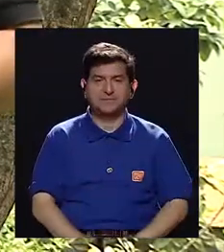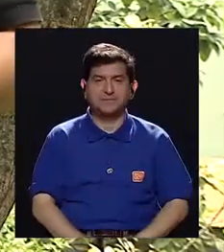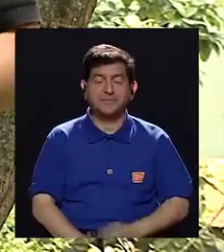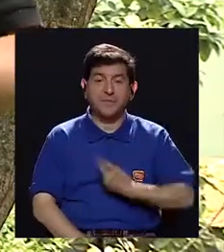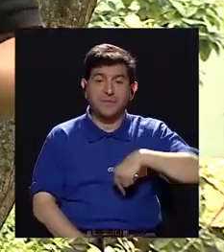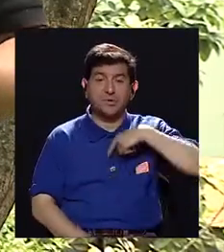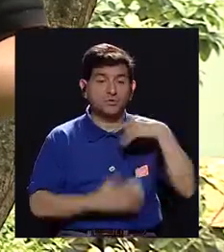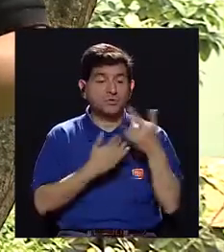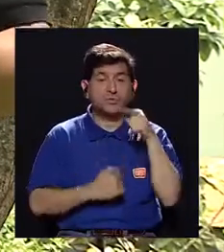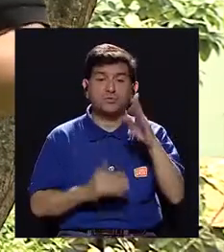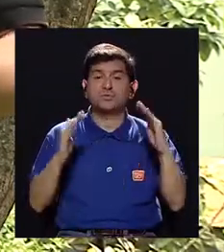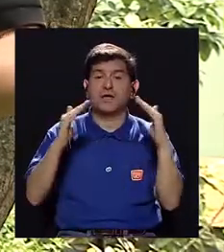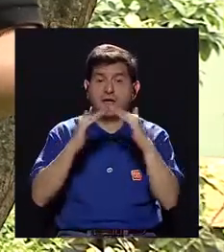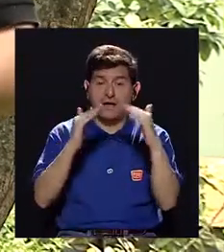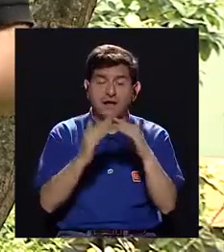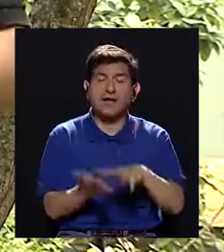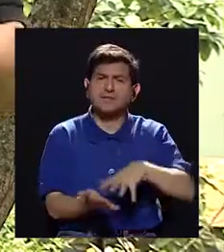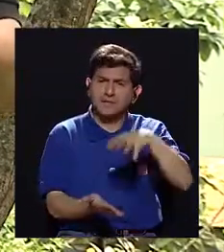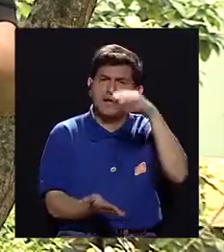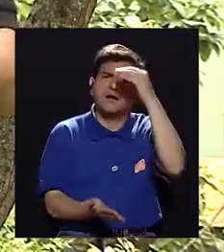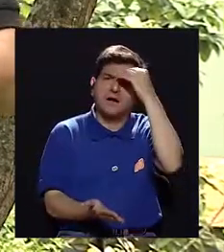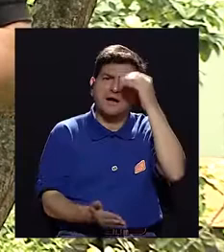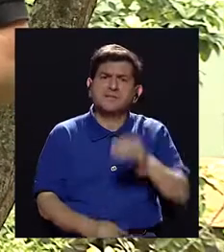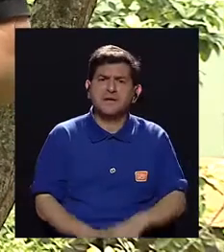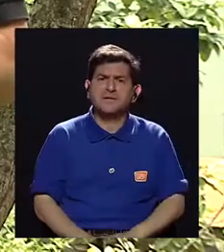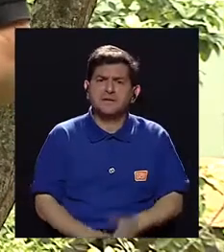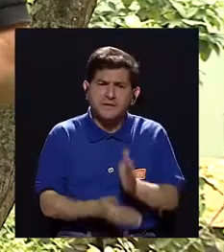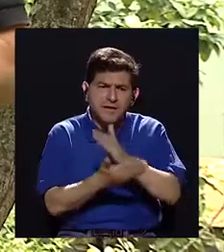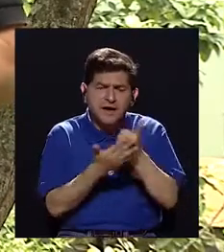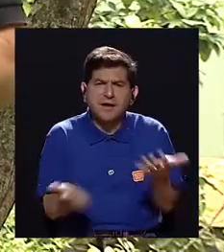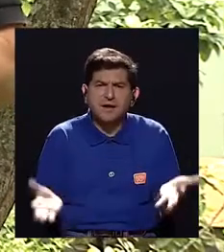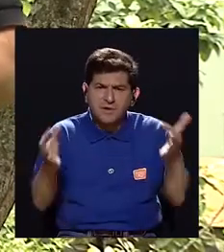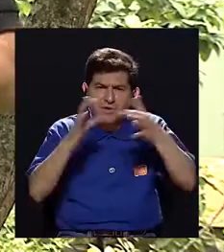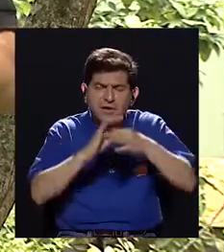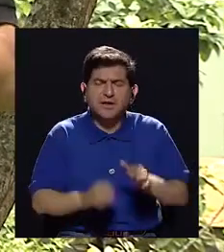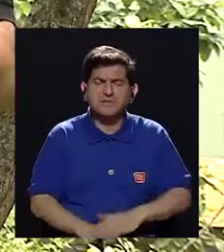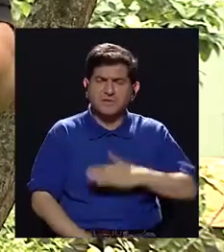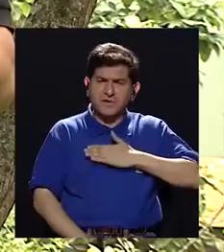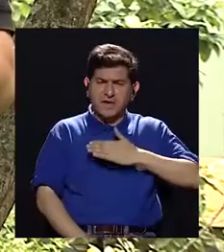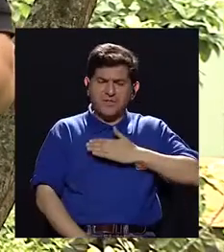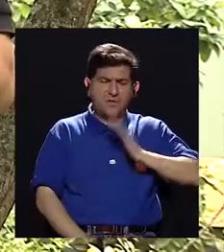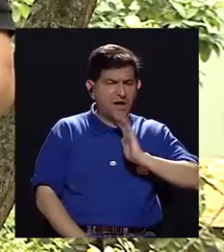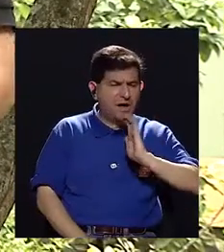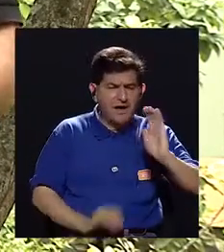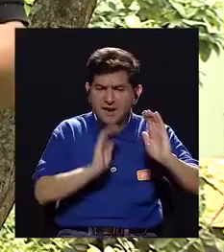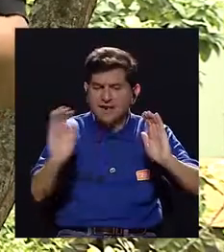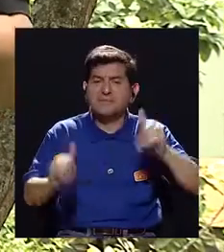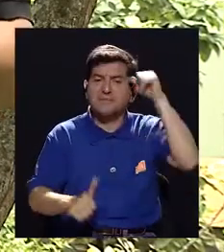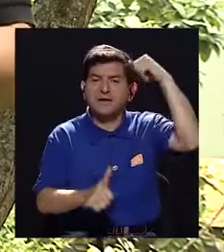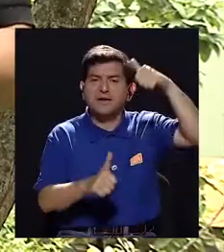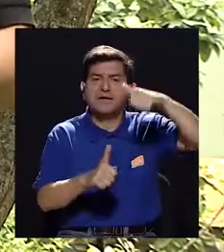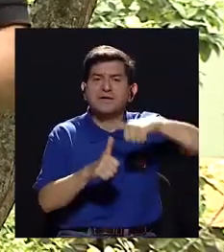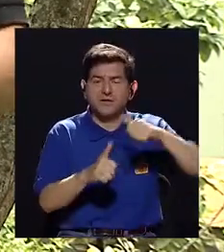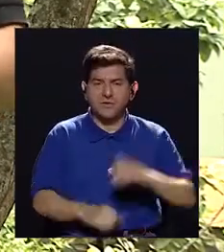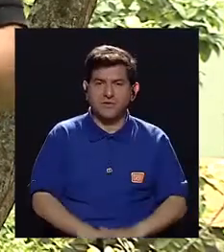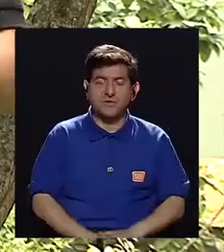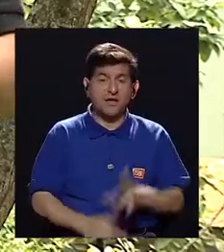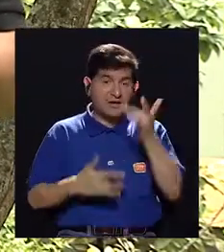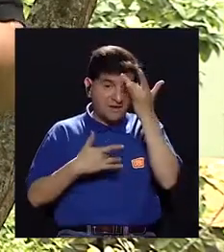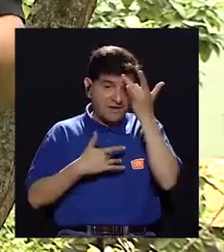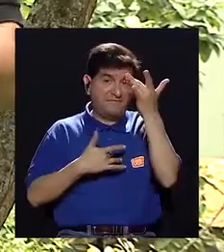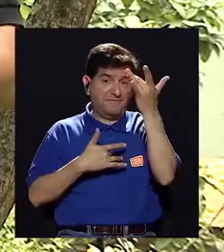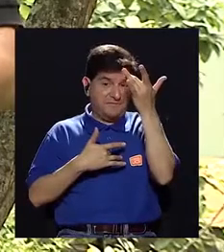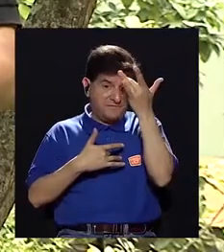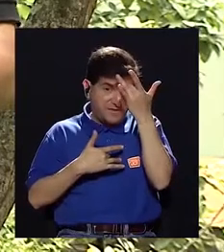hoy, esperando que en sus hogares hayan aprendido un poco más acerca del asma infantil y recordarles que es